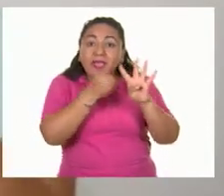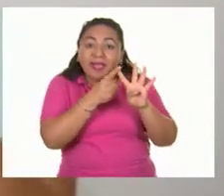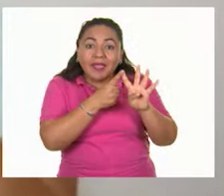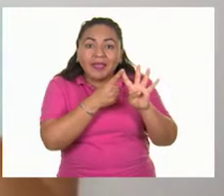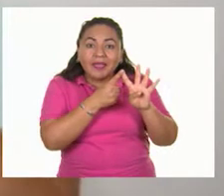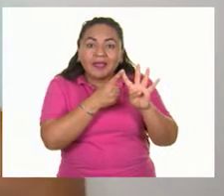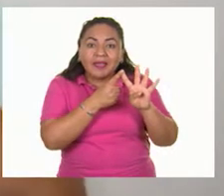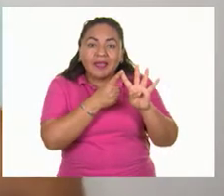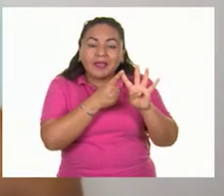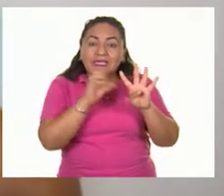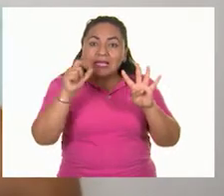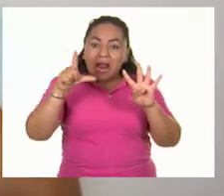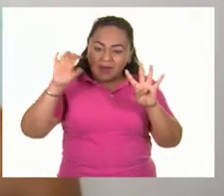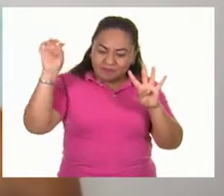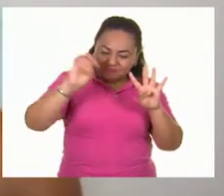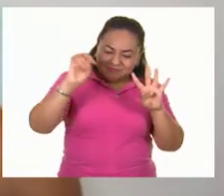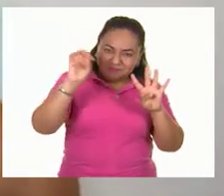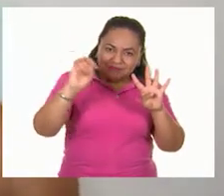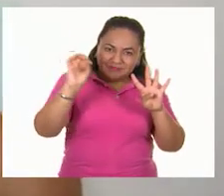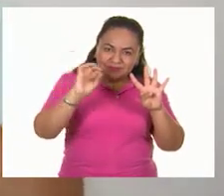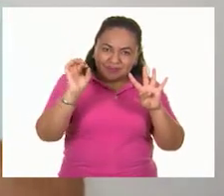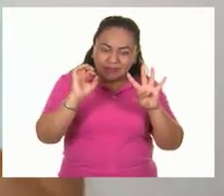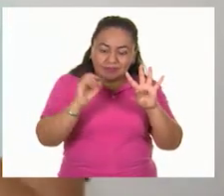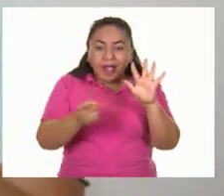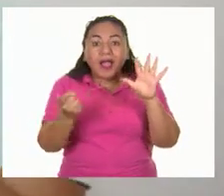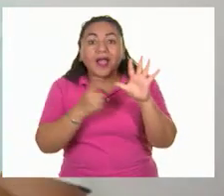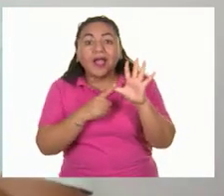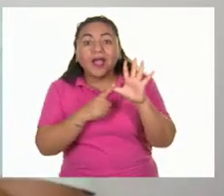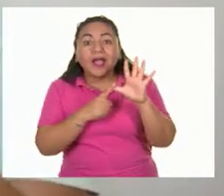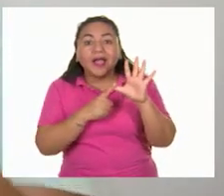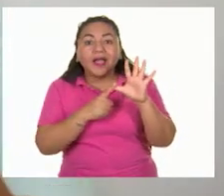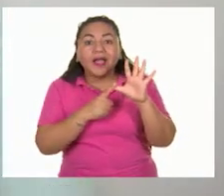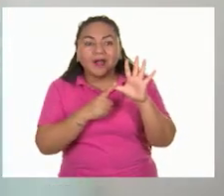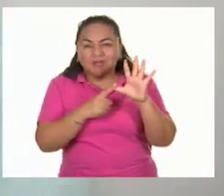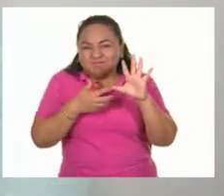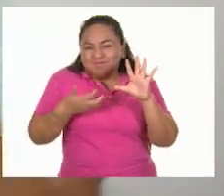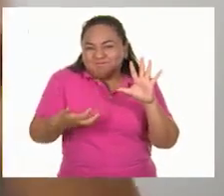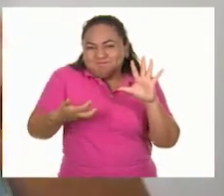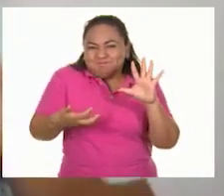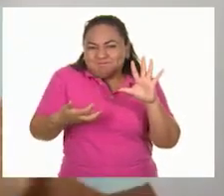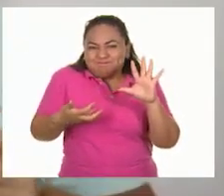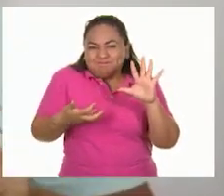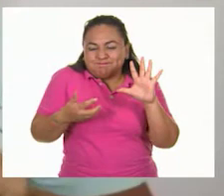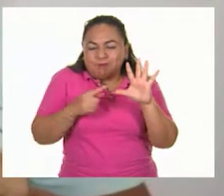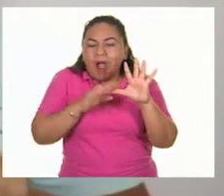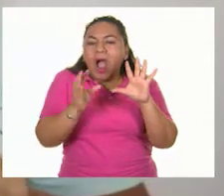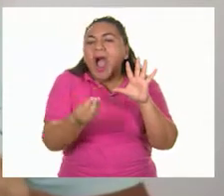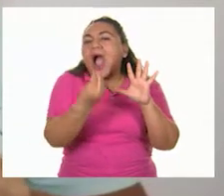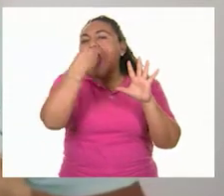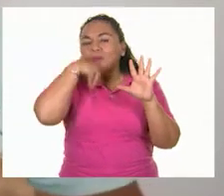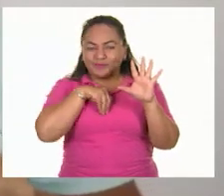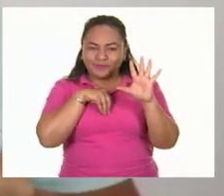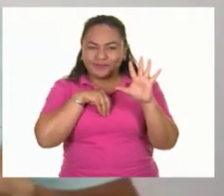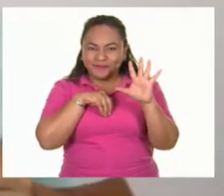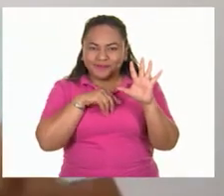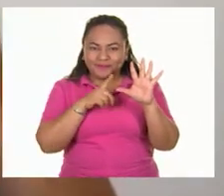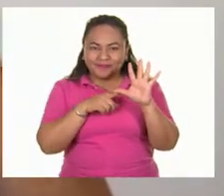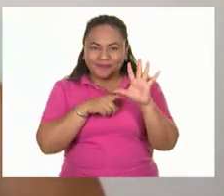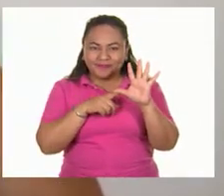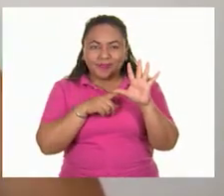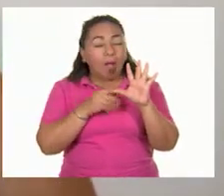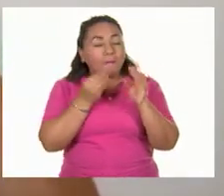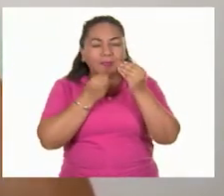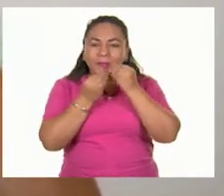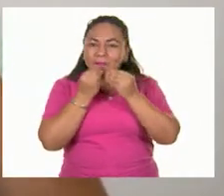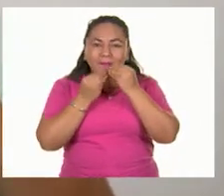Este le echó sal. Y este gordinflón se lo comió. ¡Nom, nom,